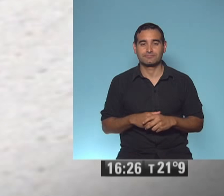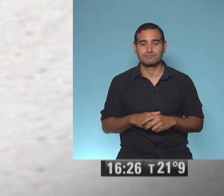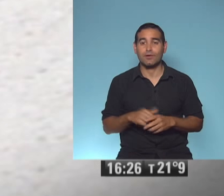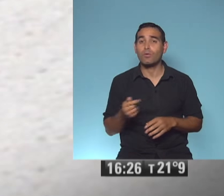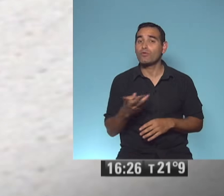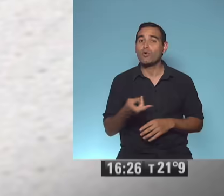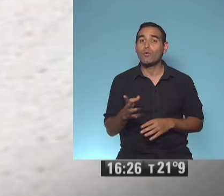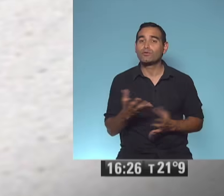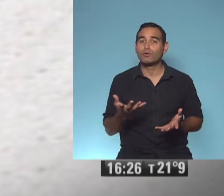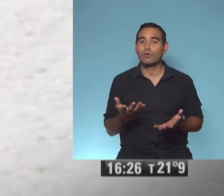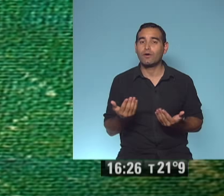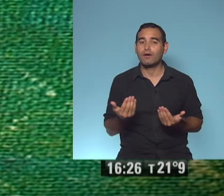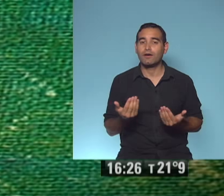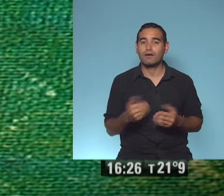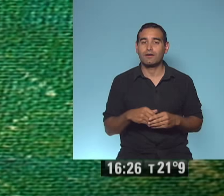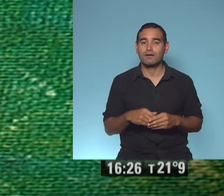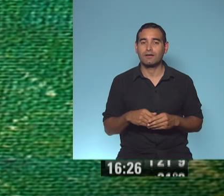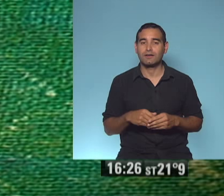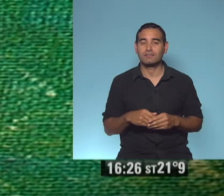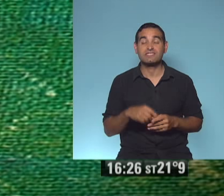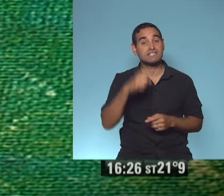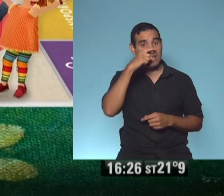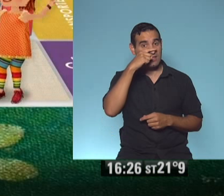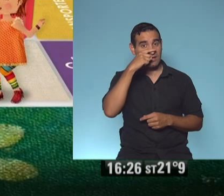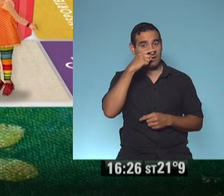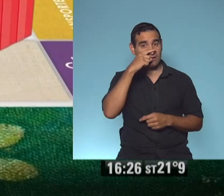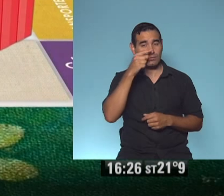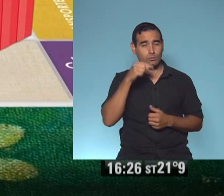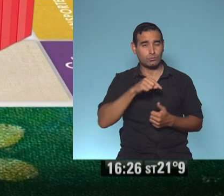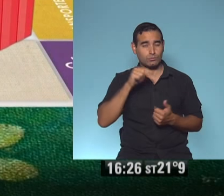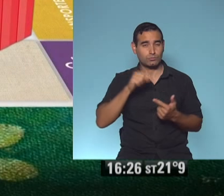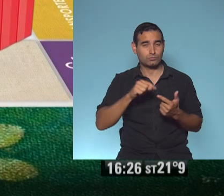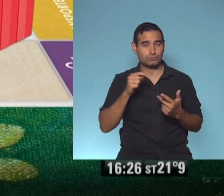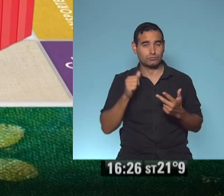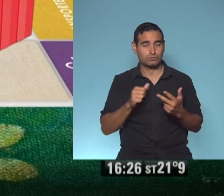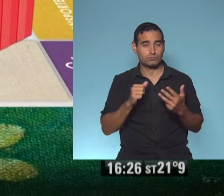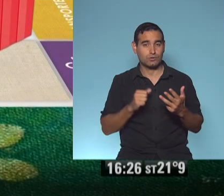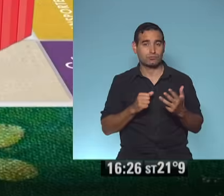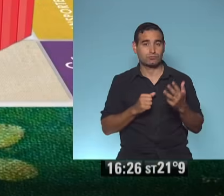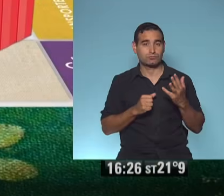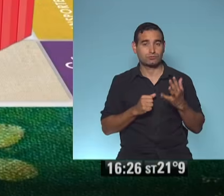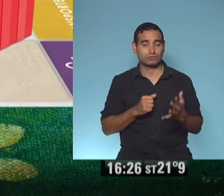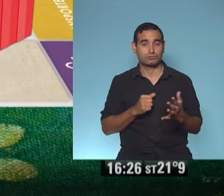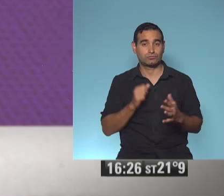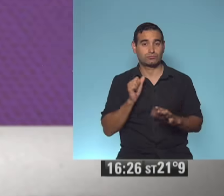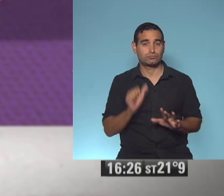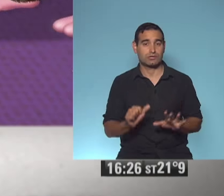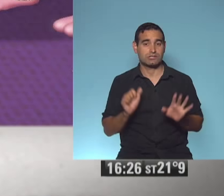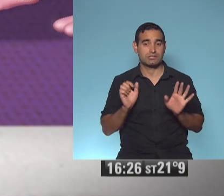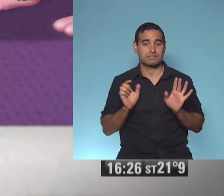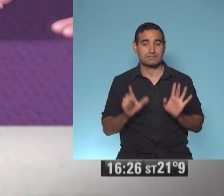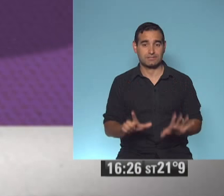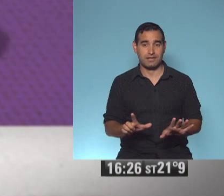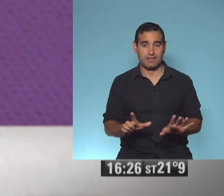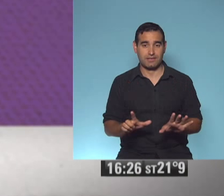¿Cuánto saqué? ¿Cuánto? 7, 1, 2, 3, 4, 5,